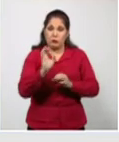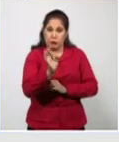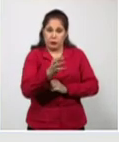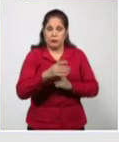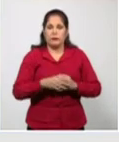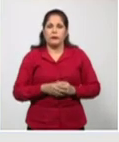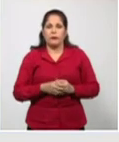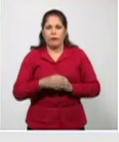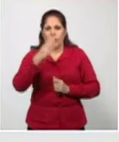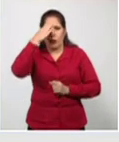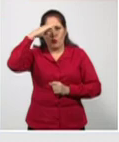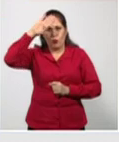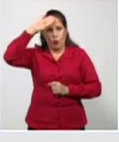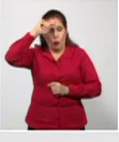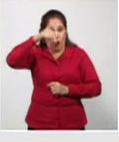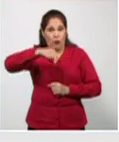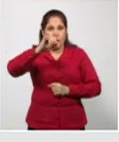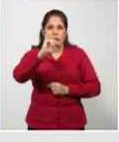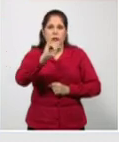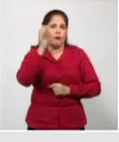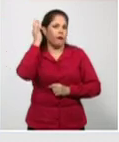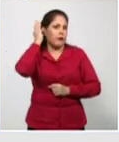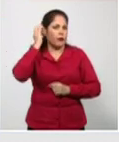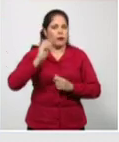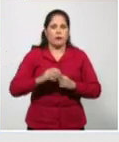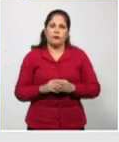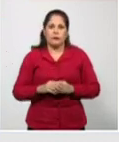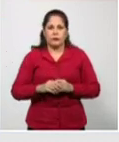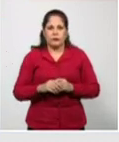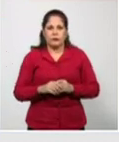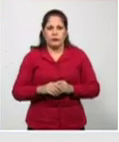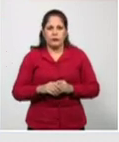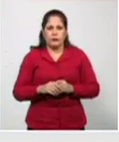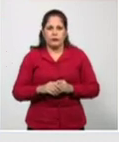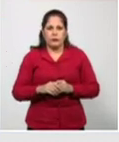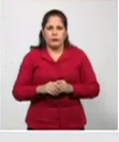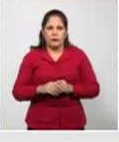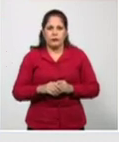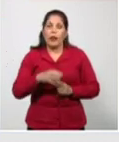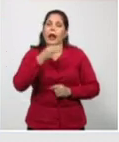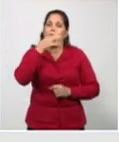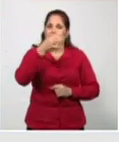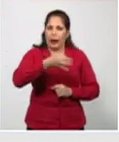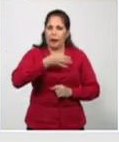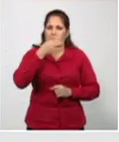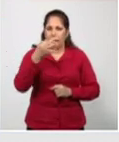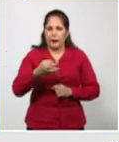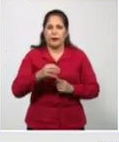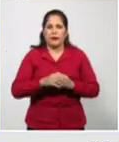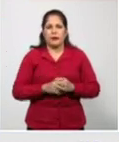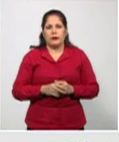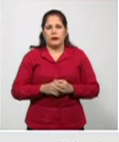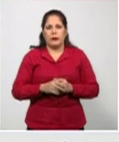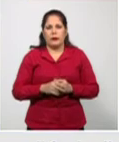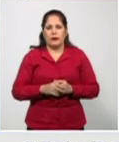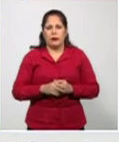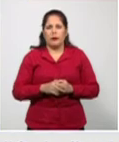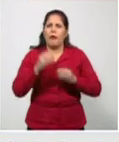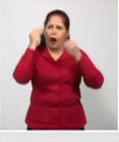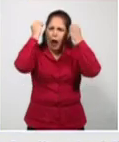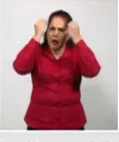Cuba hoy 6 de febrero. Y de estas predicciones se puede decir, y él lo analiza